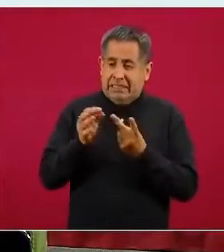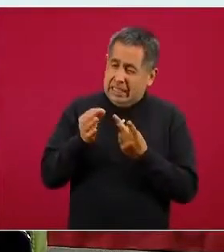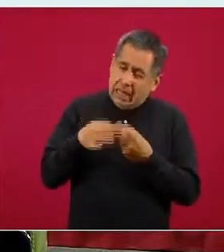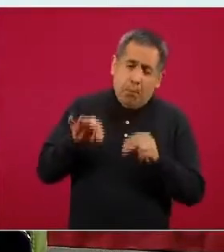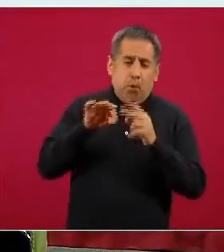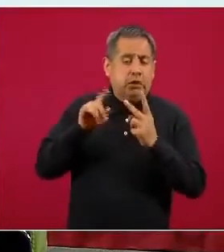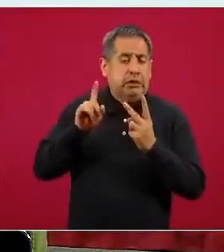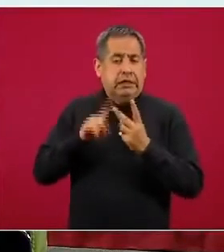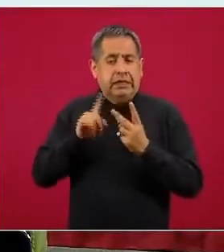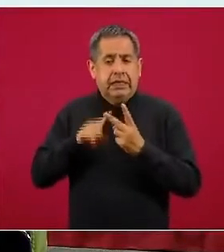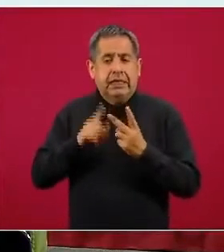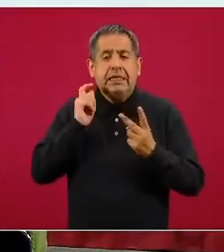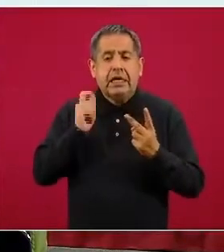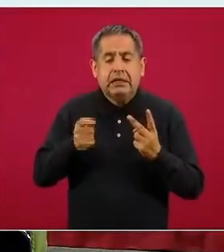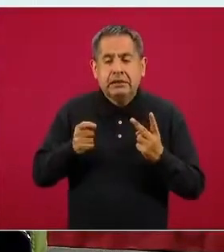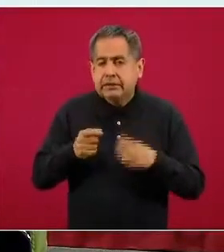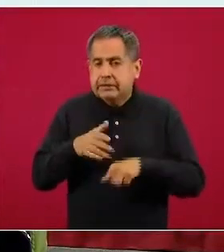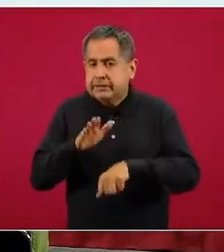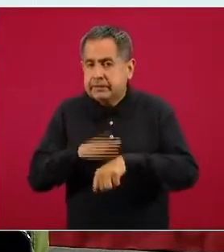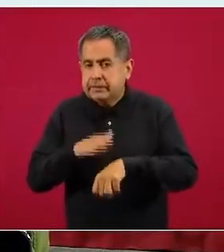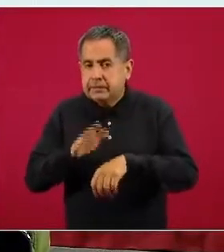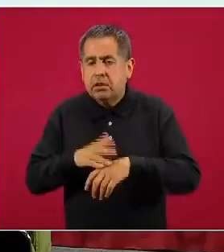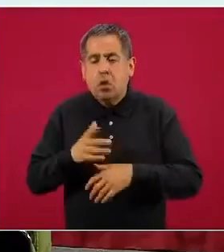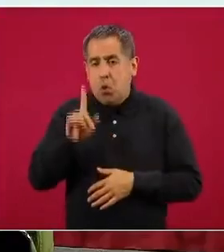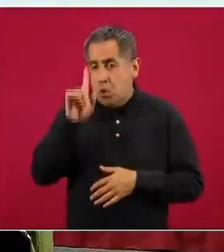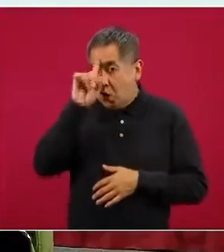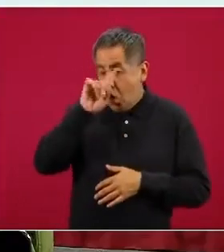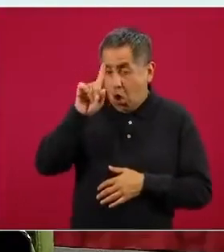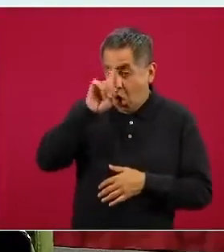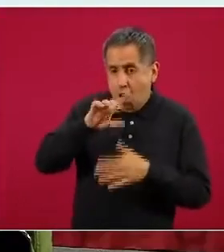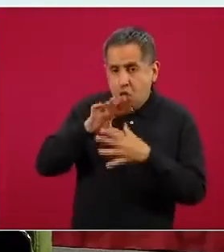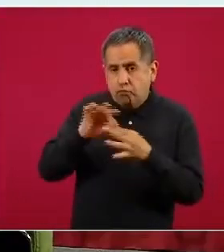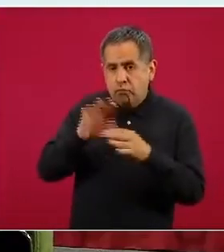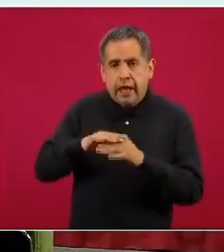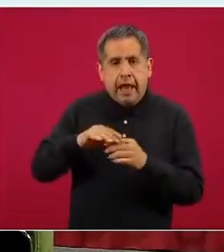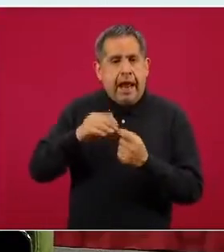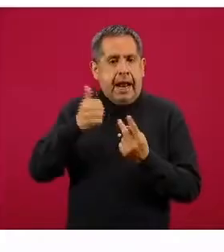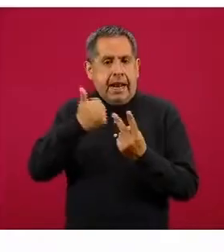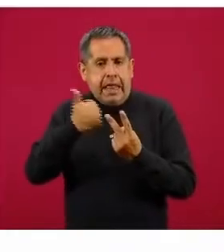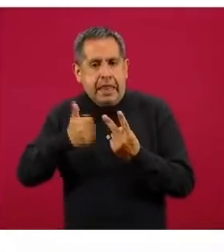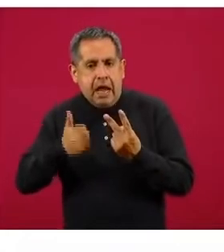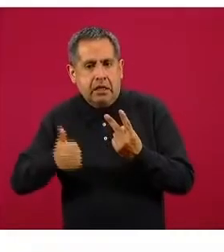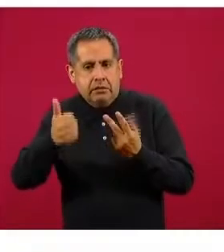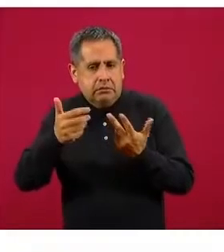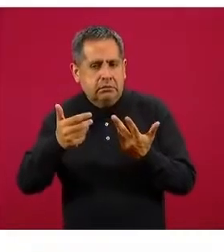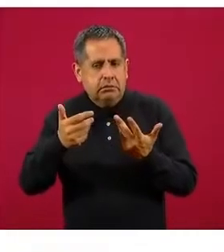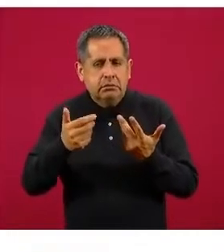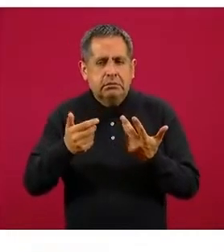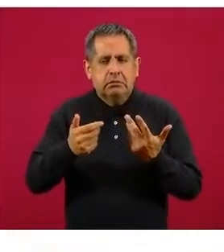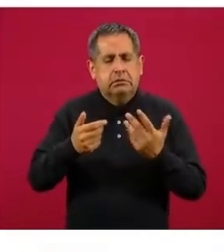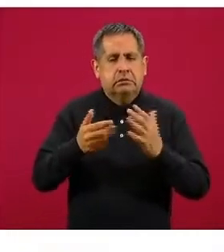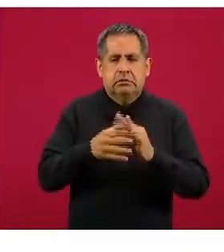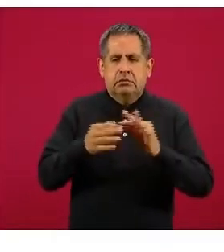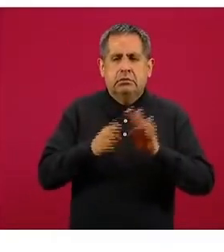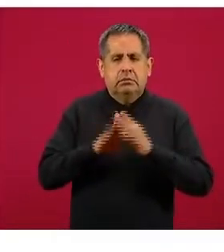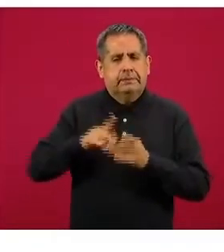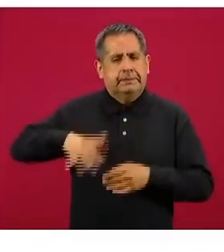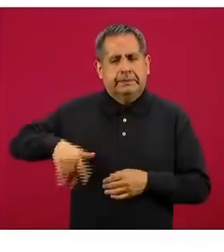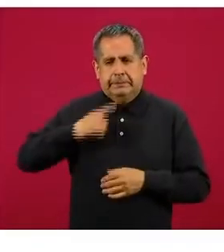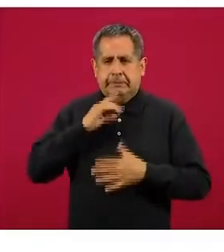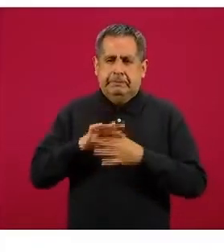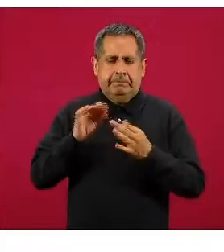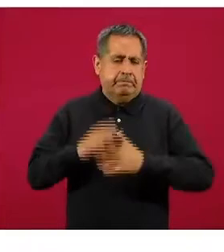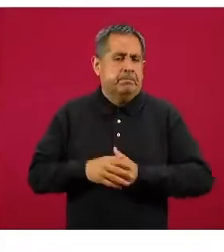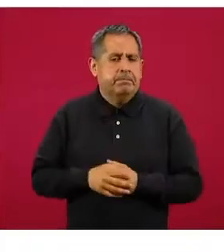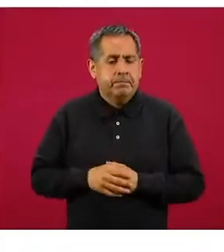importante, porque precisamente es el que emite las recomendaciones para cada uno de estos niveles. Como ya se comentaba hace un momento,